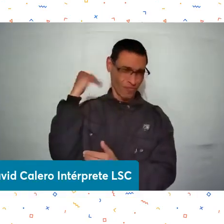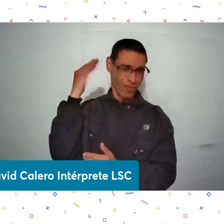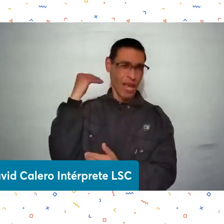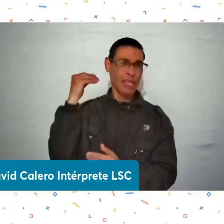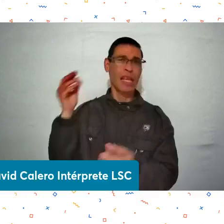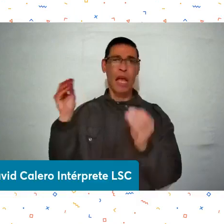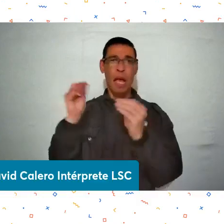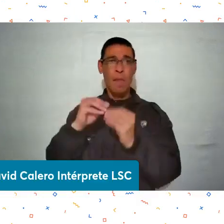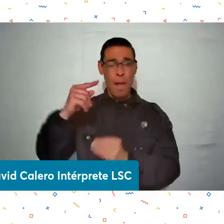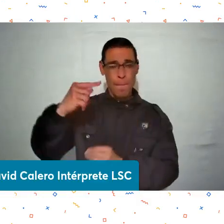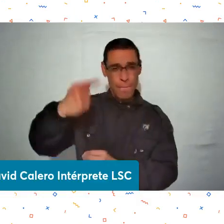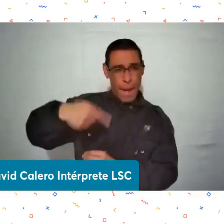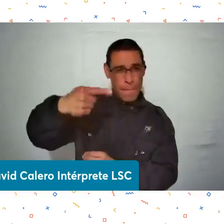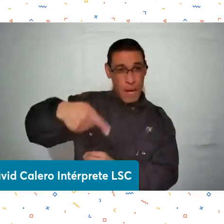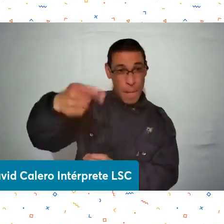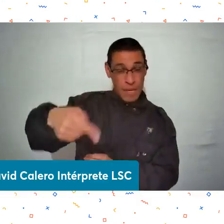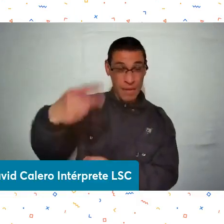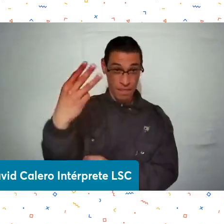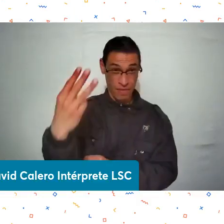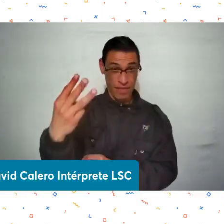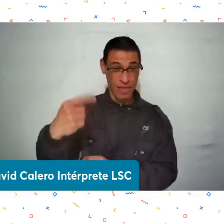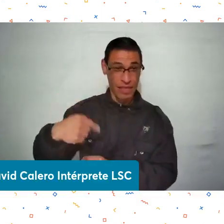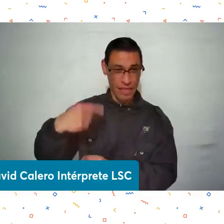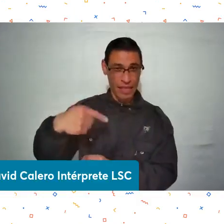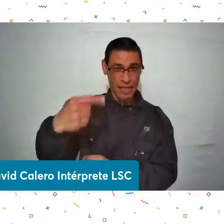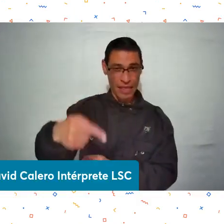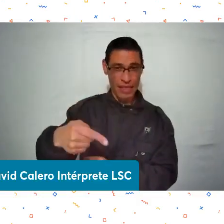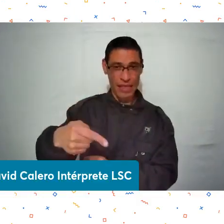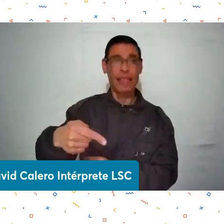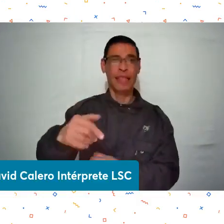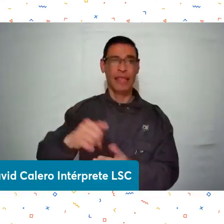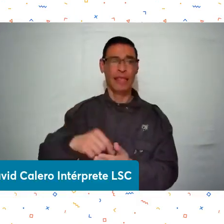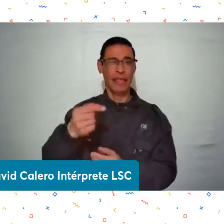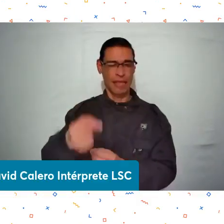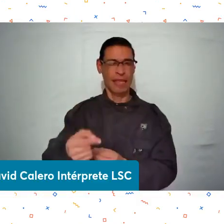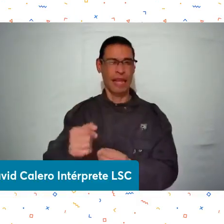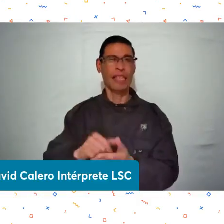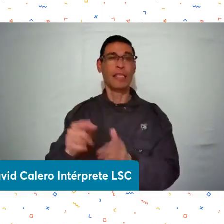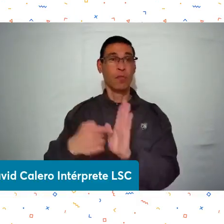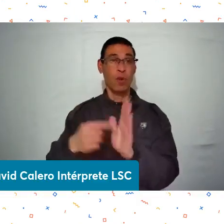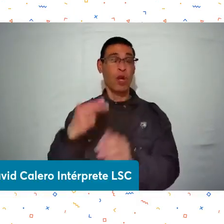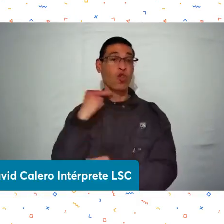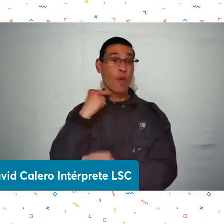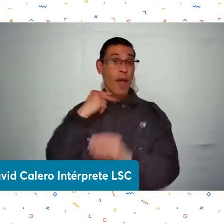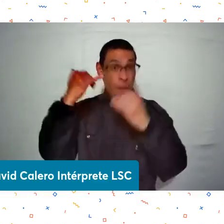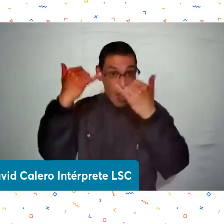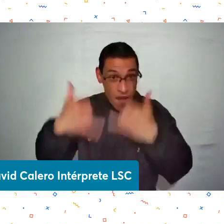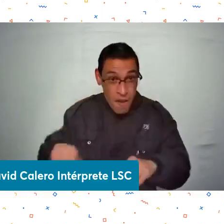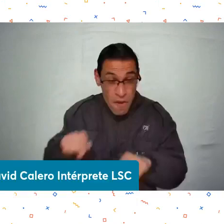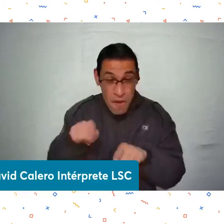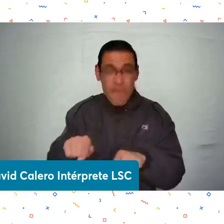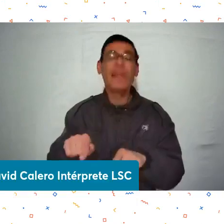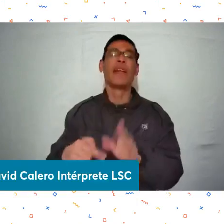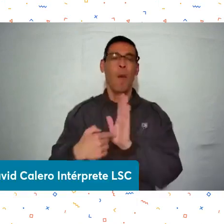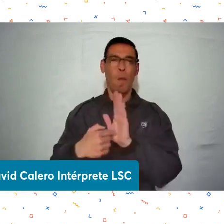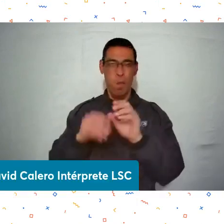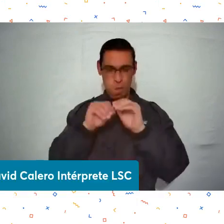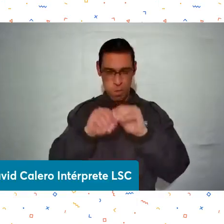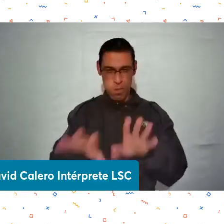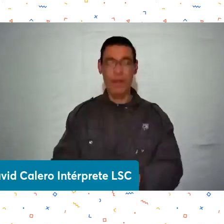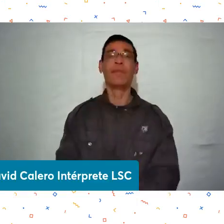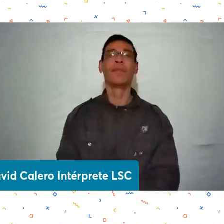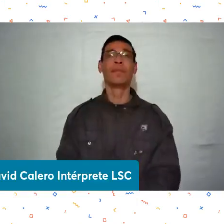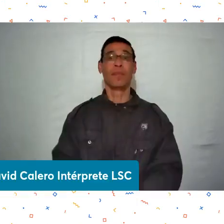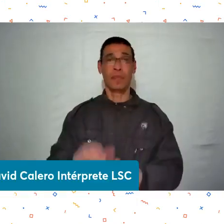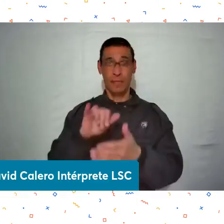nuestra próxima sesión, vamos a hacer una publicación de la misma finalizando el mes de noviembre. Entonces, todos los puntos que nos quedan allí como pendientes